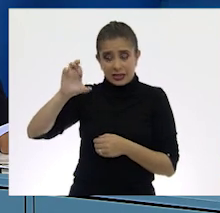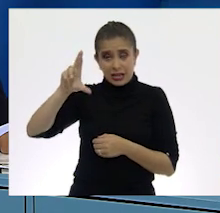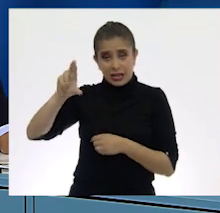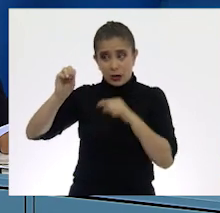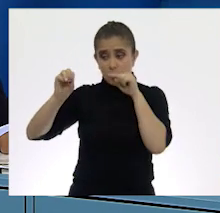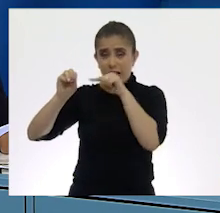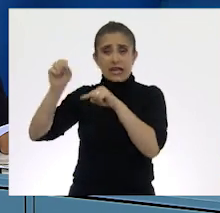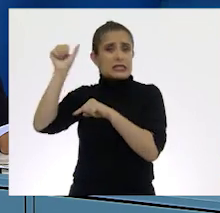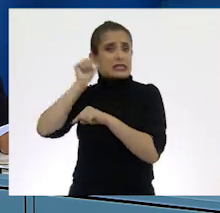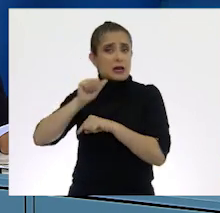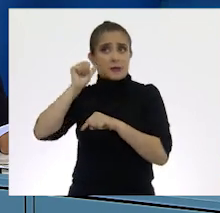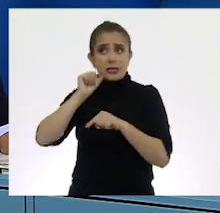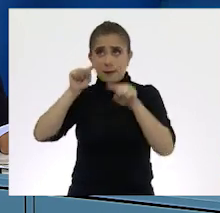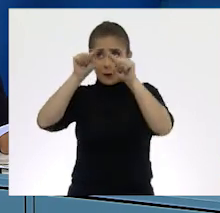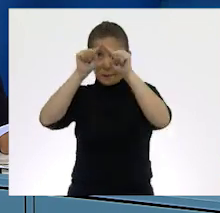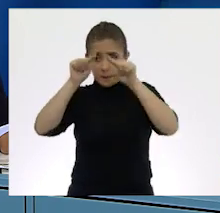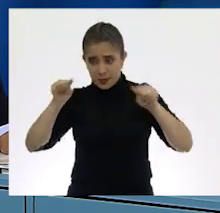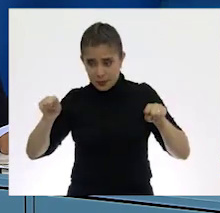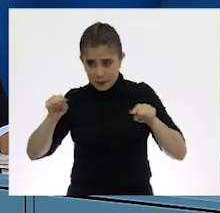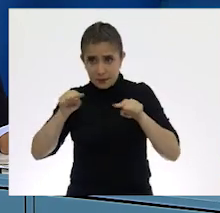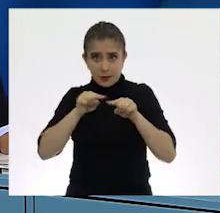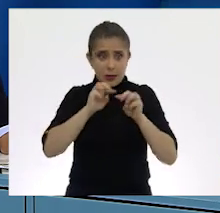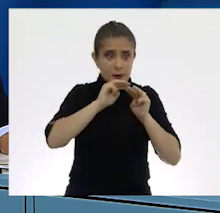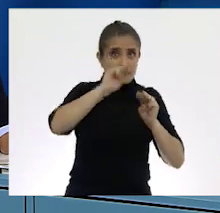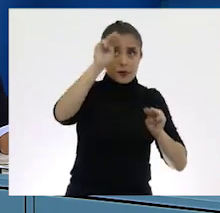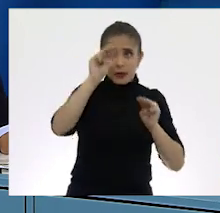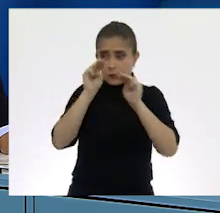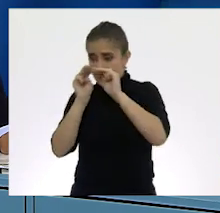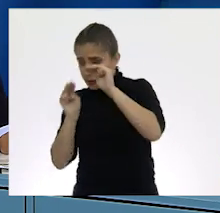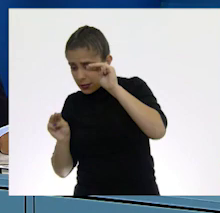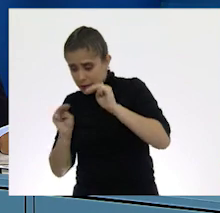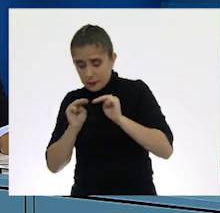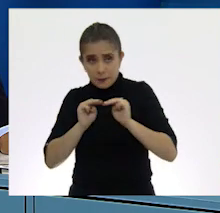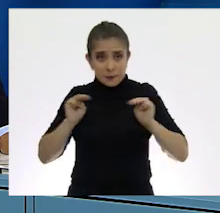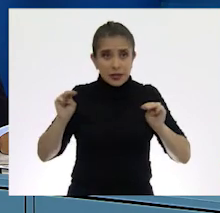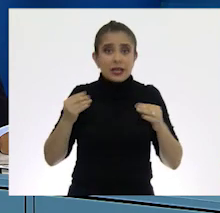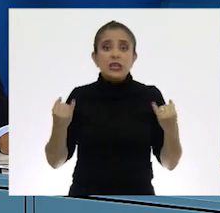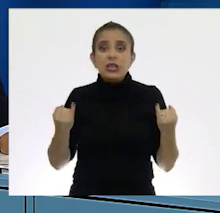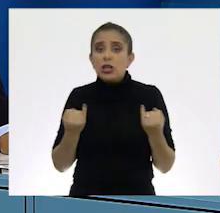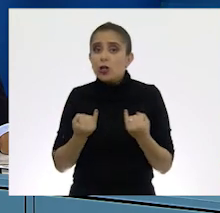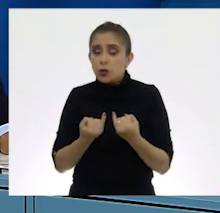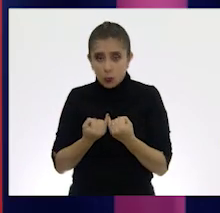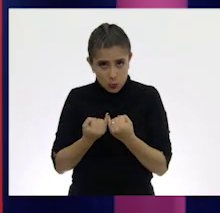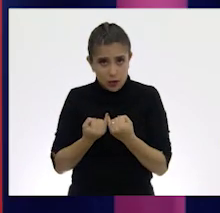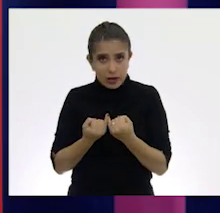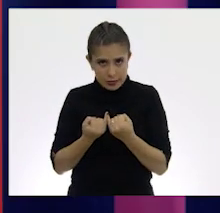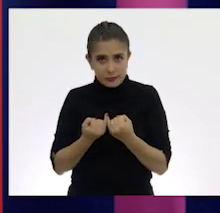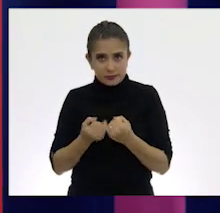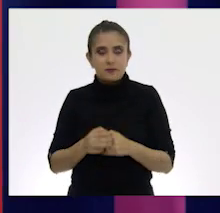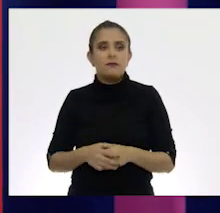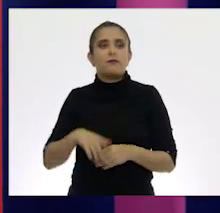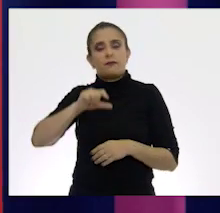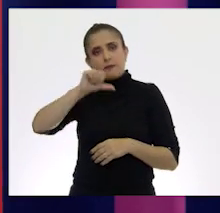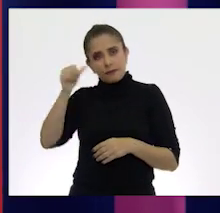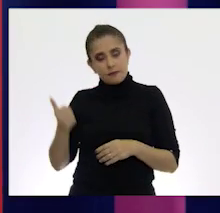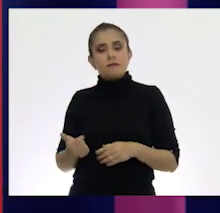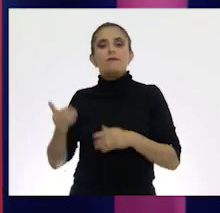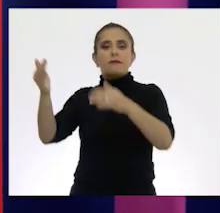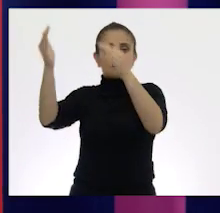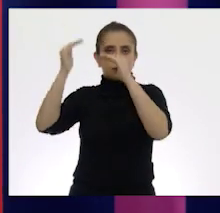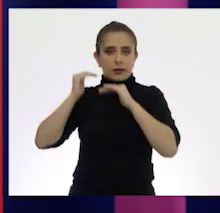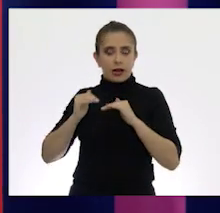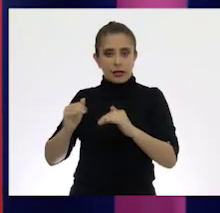lados miden lo mismo. Vámonos con el que está abajo en esta posición que ubicamos,